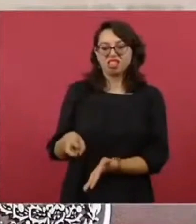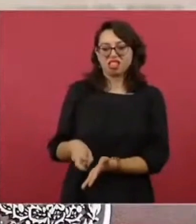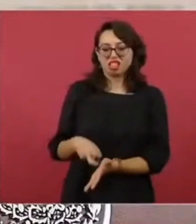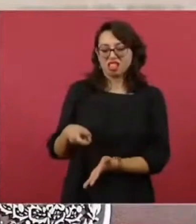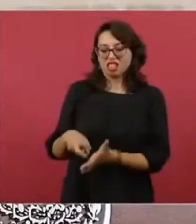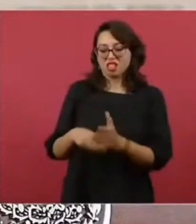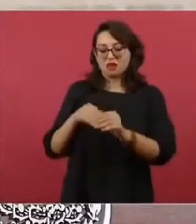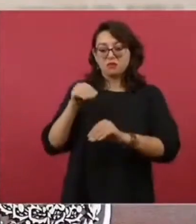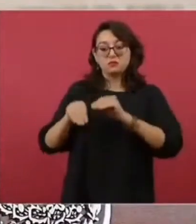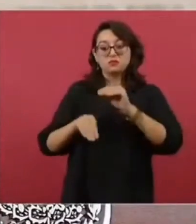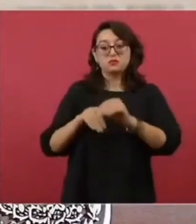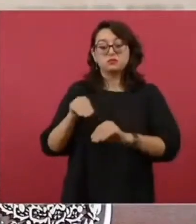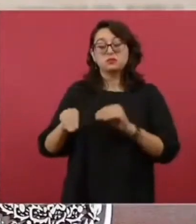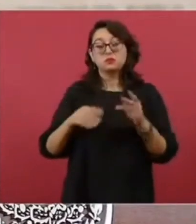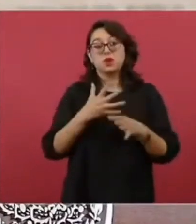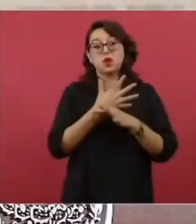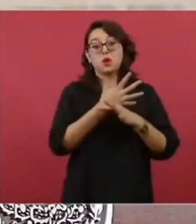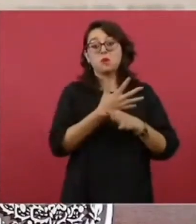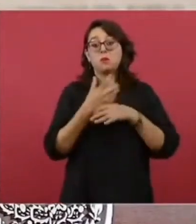son libres, ¿no?